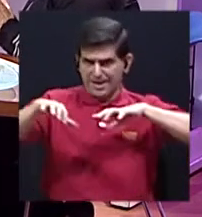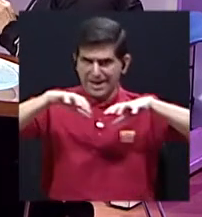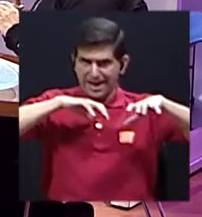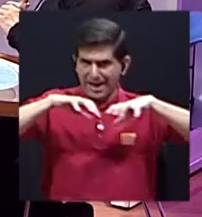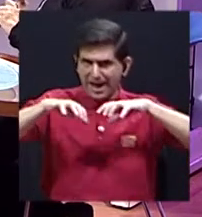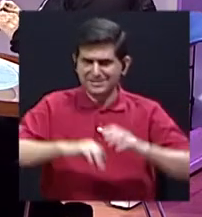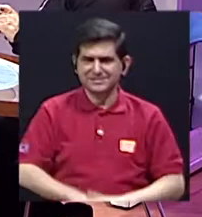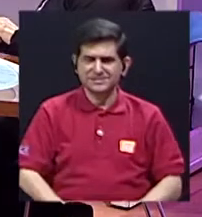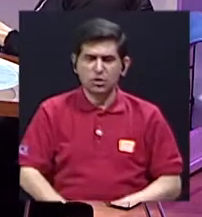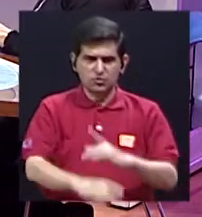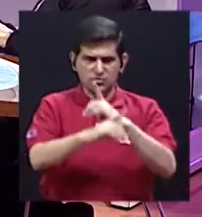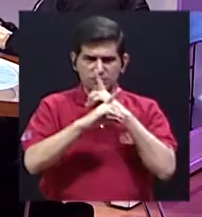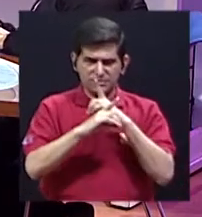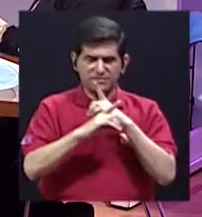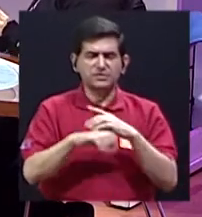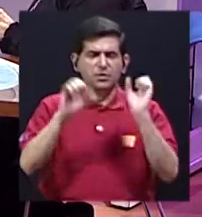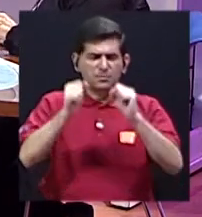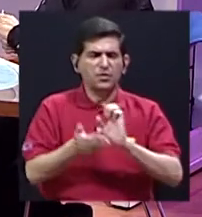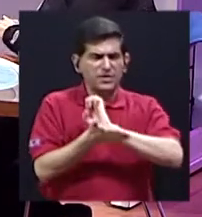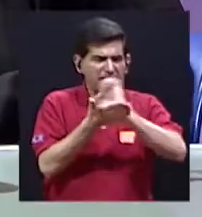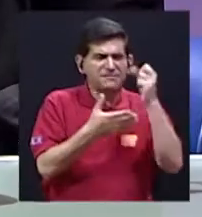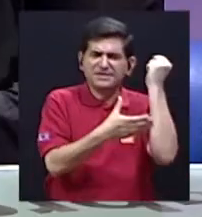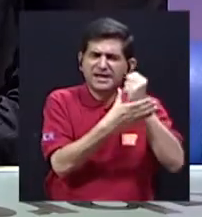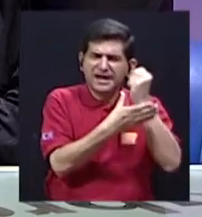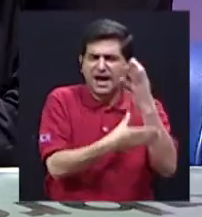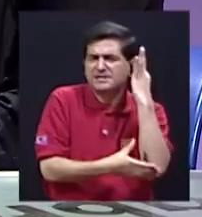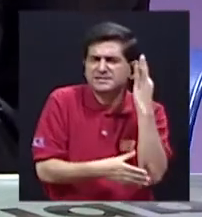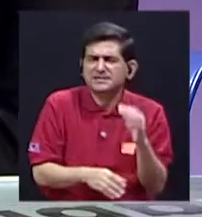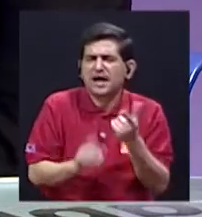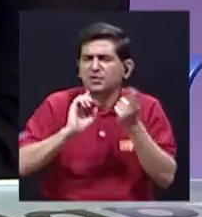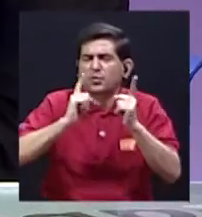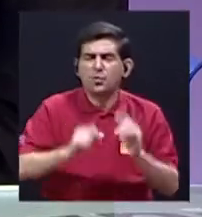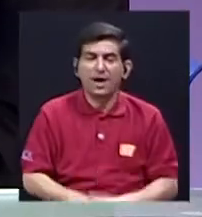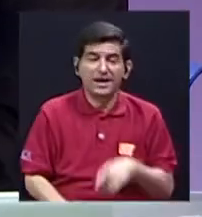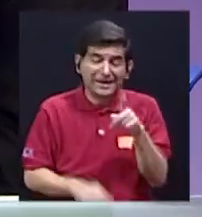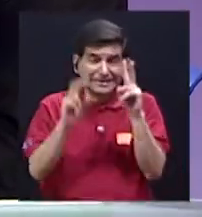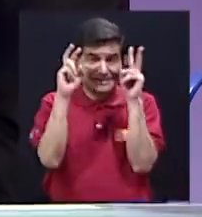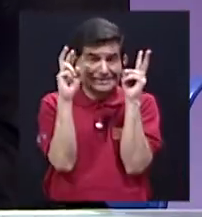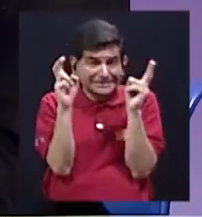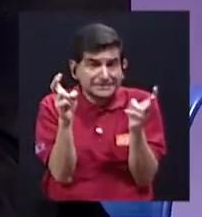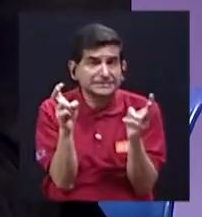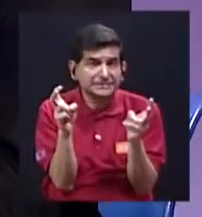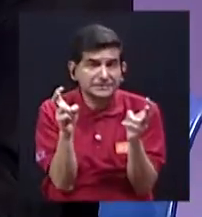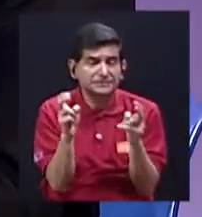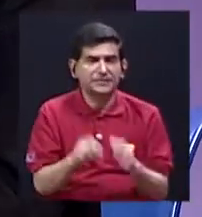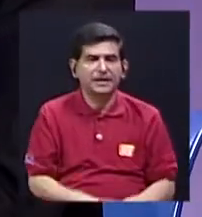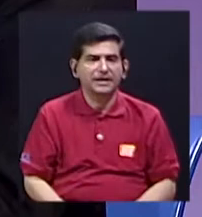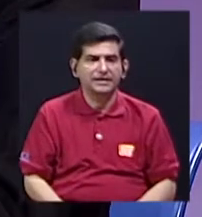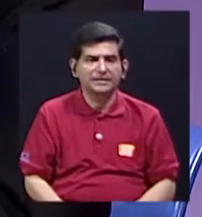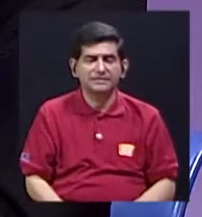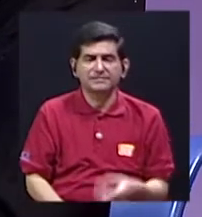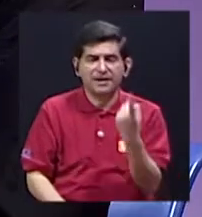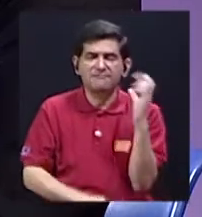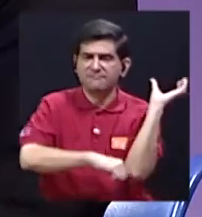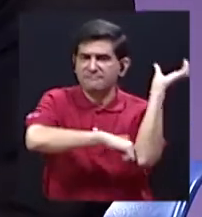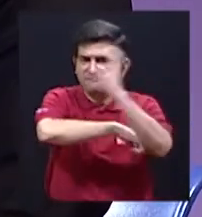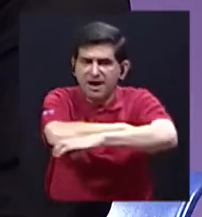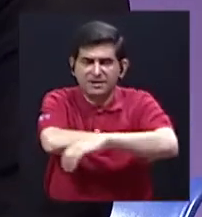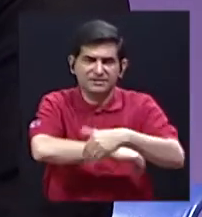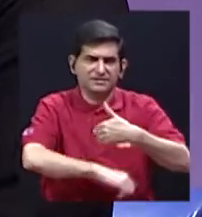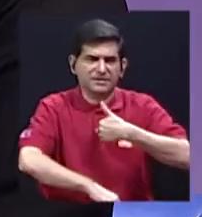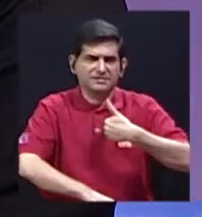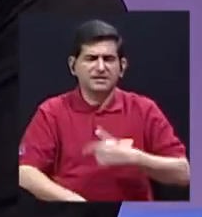de parte de la defensoría para prevenir los suicidios sí bueno ahí hay un tema de impunidad de